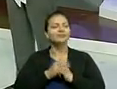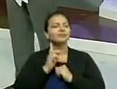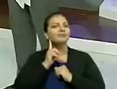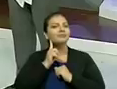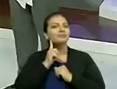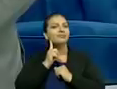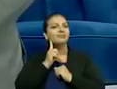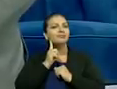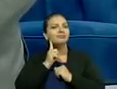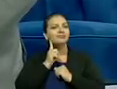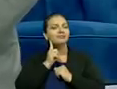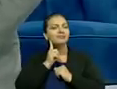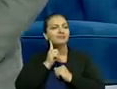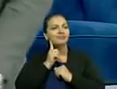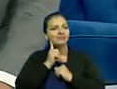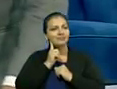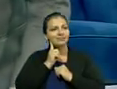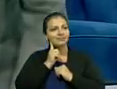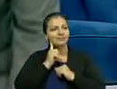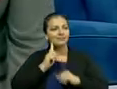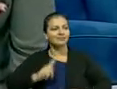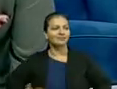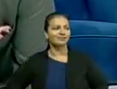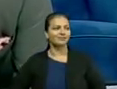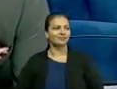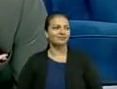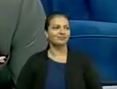Pantera Rosa. Y ese es el elefante rosa.